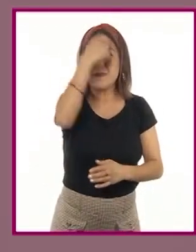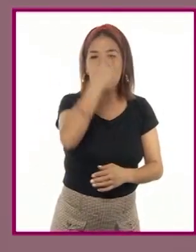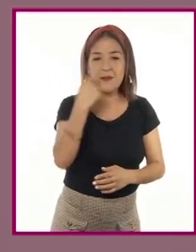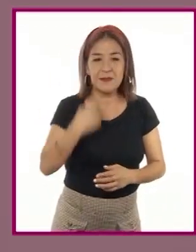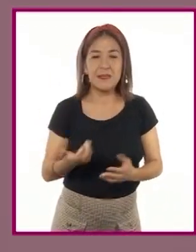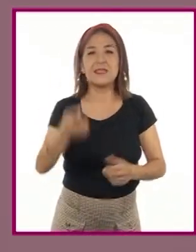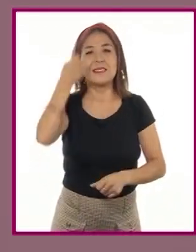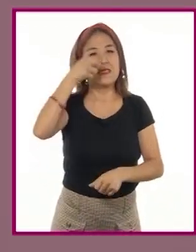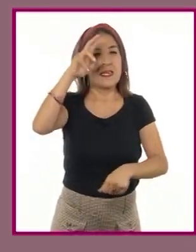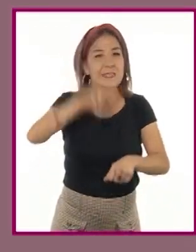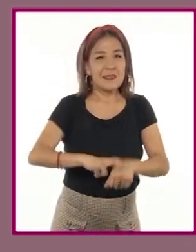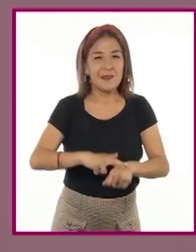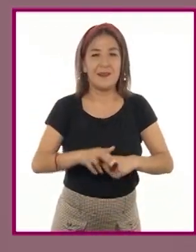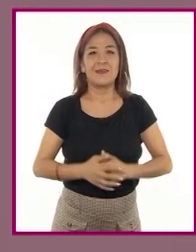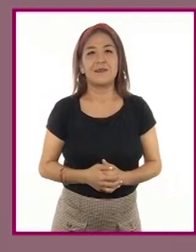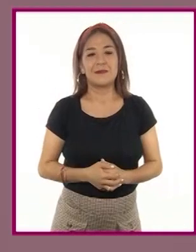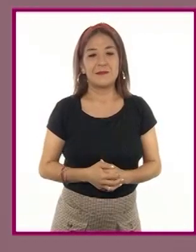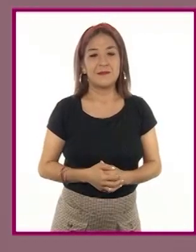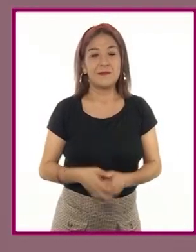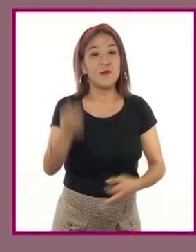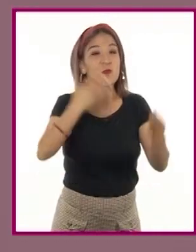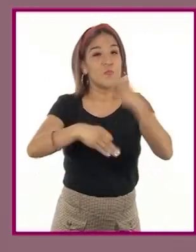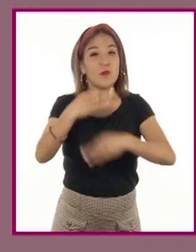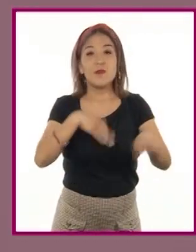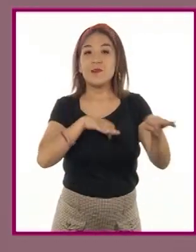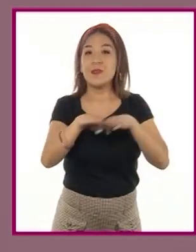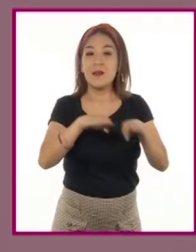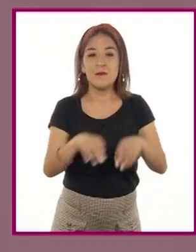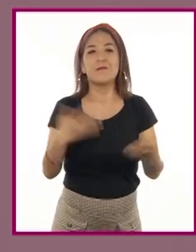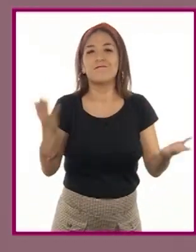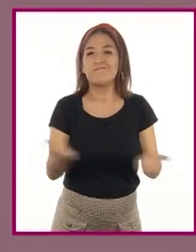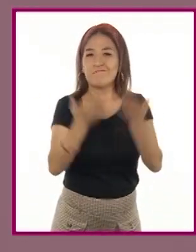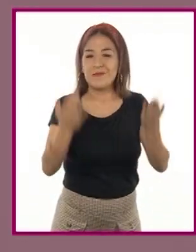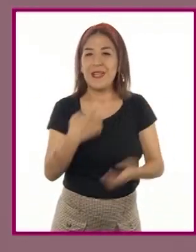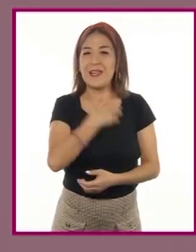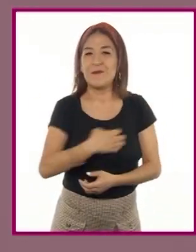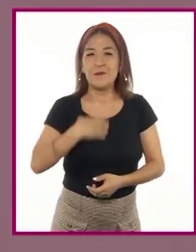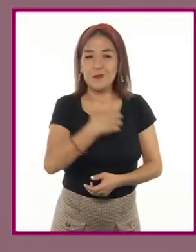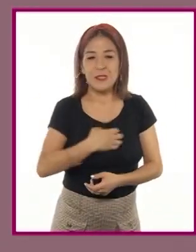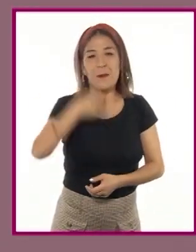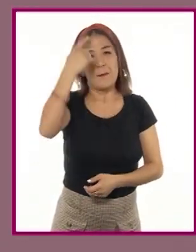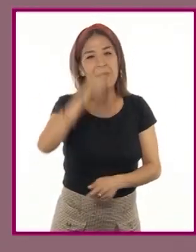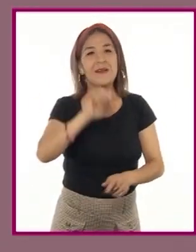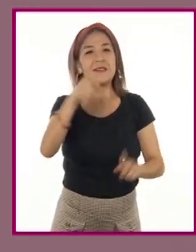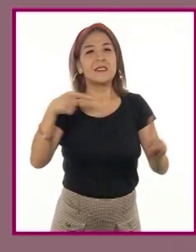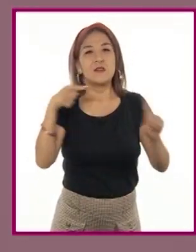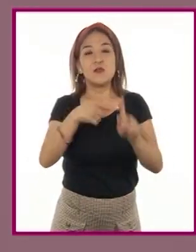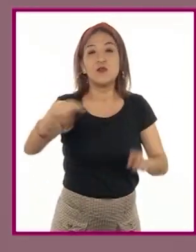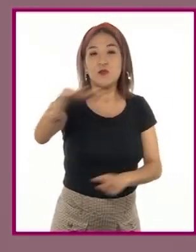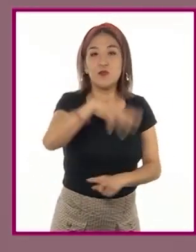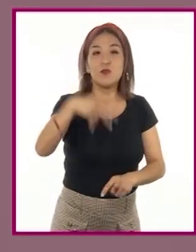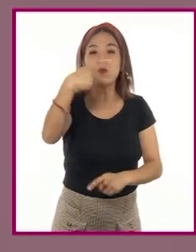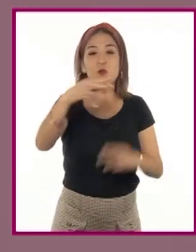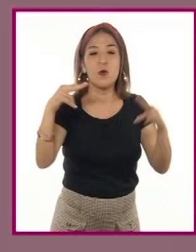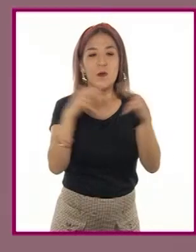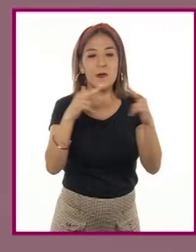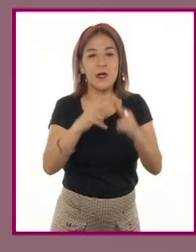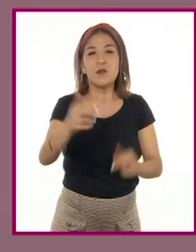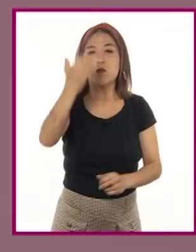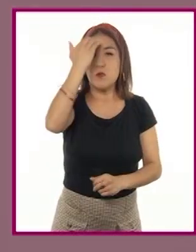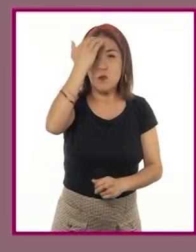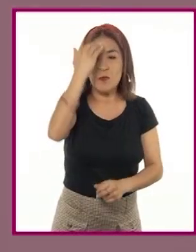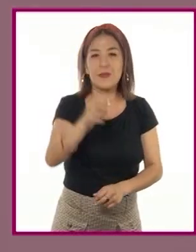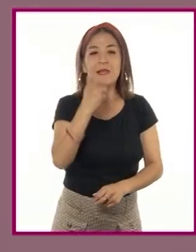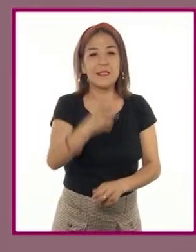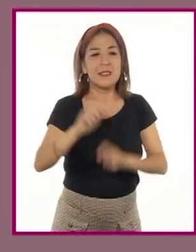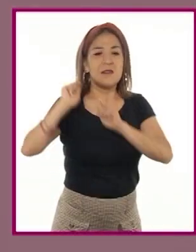maquillistas, secretarias. Todos trabajando con entusiasmo y compromiso para llevar hasta sus hogares el conocimiento